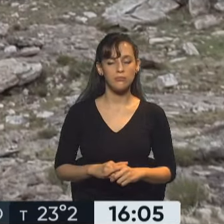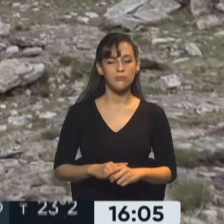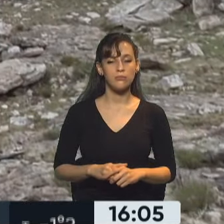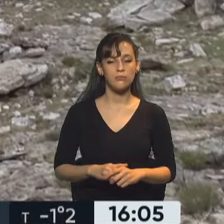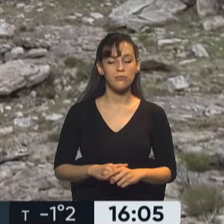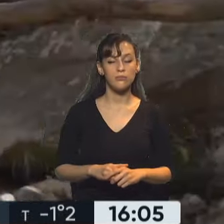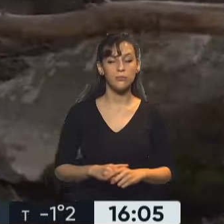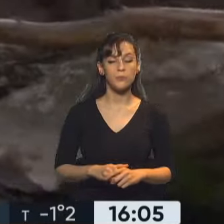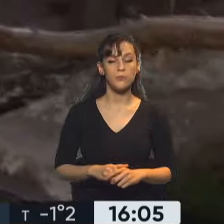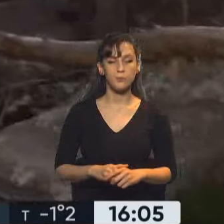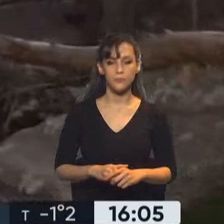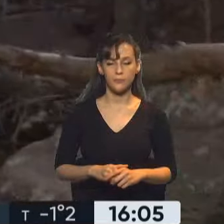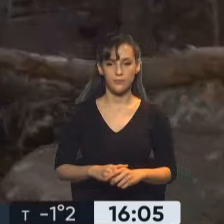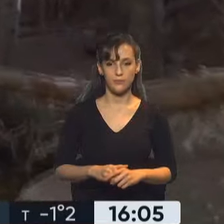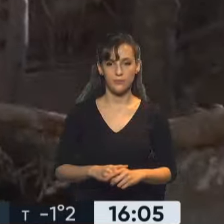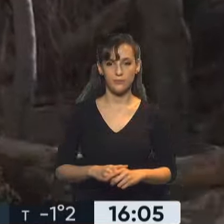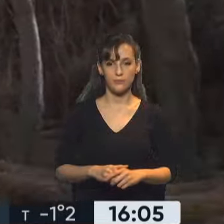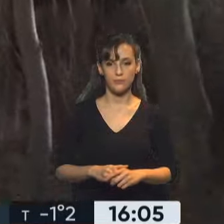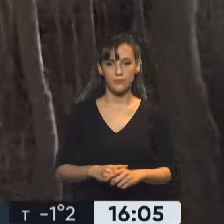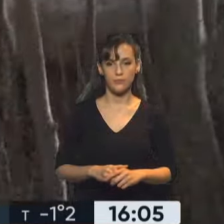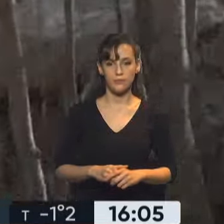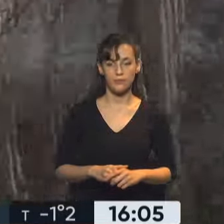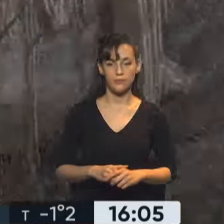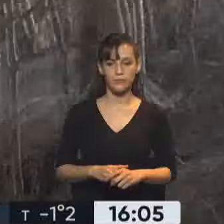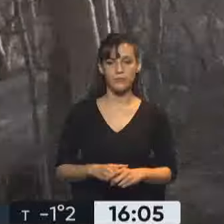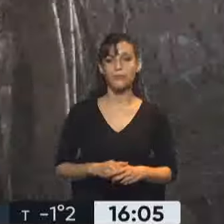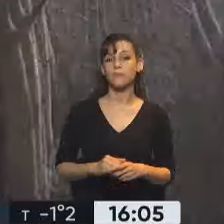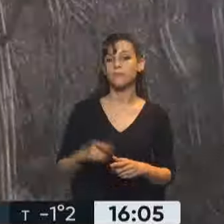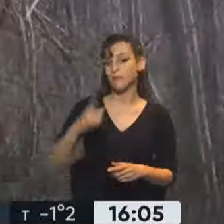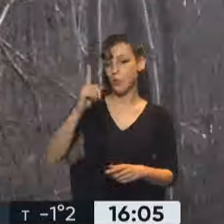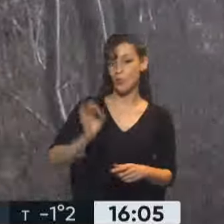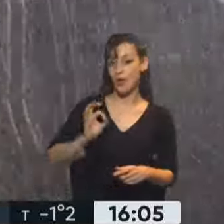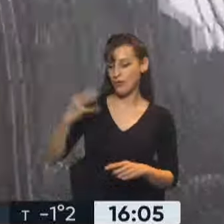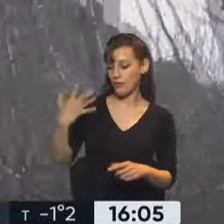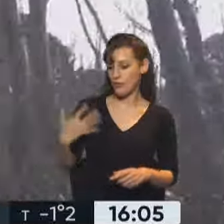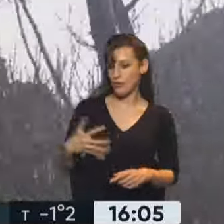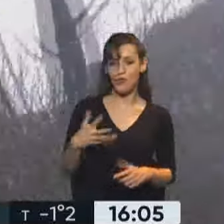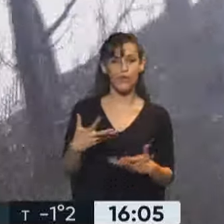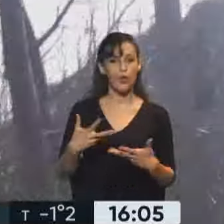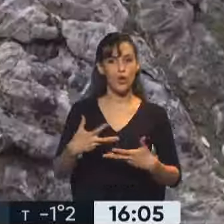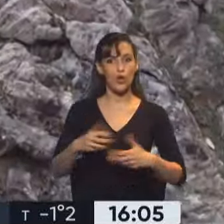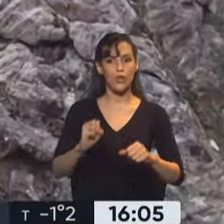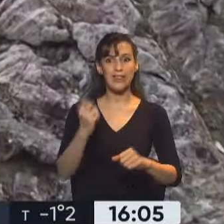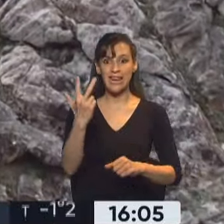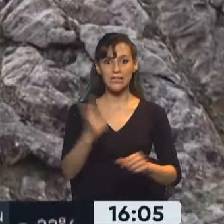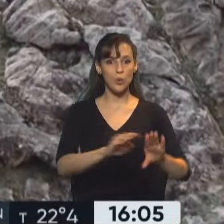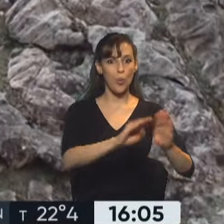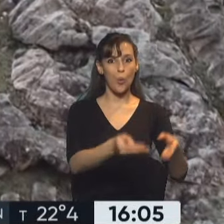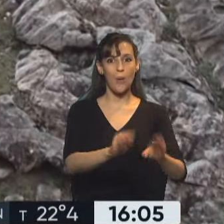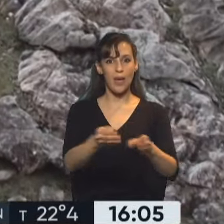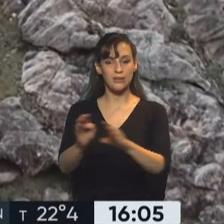Bueno, se encontraron en el último año, encontramos tres cuevas nuevas en las